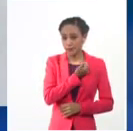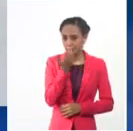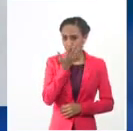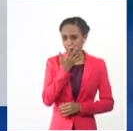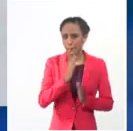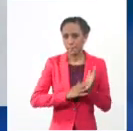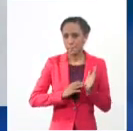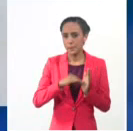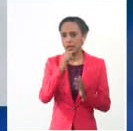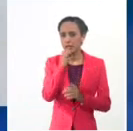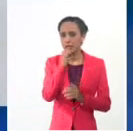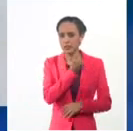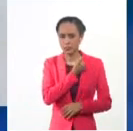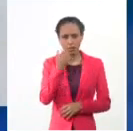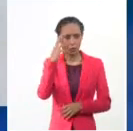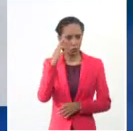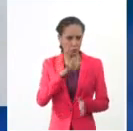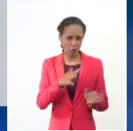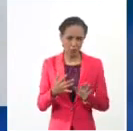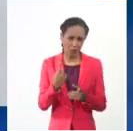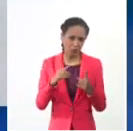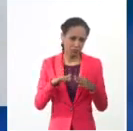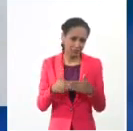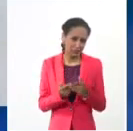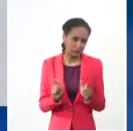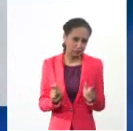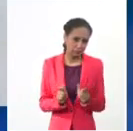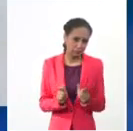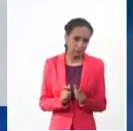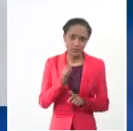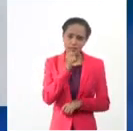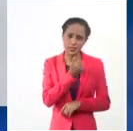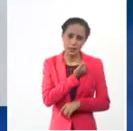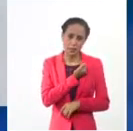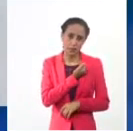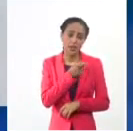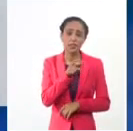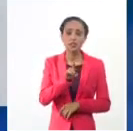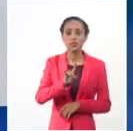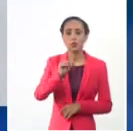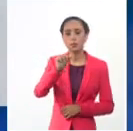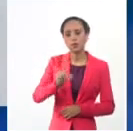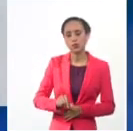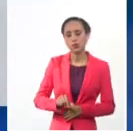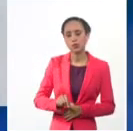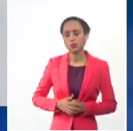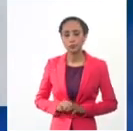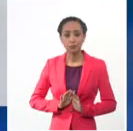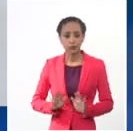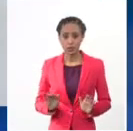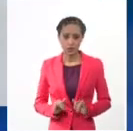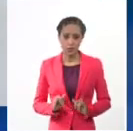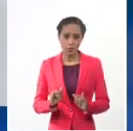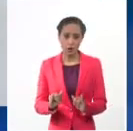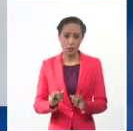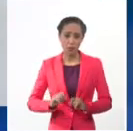lo que llevamos son unos pocos días, son 19 casos, que eso lo vimos en el gráfico anterior,